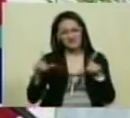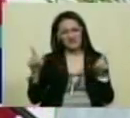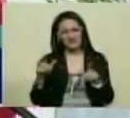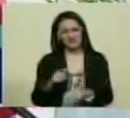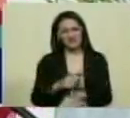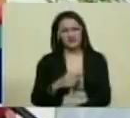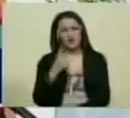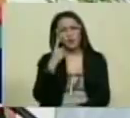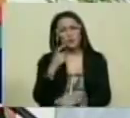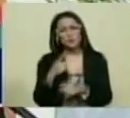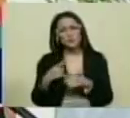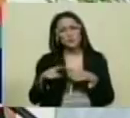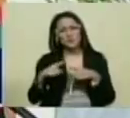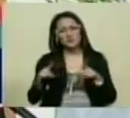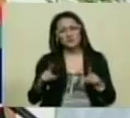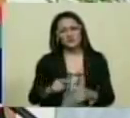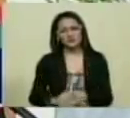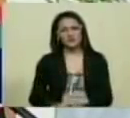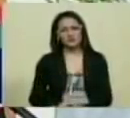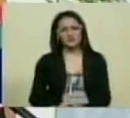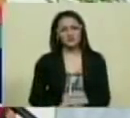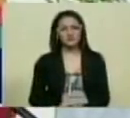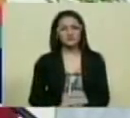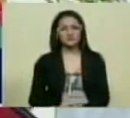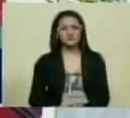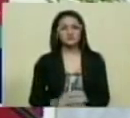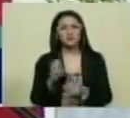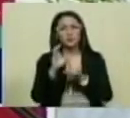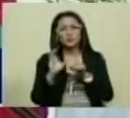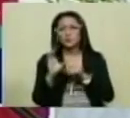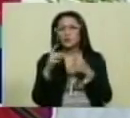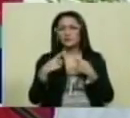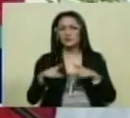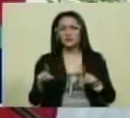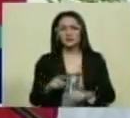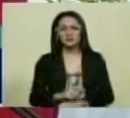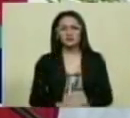tenía costumbres distintas, o porque tenía culturas distintas.